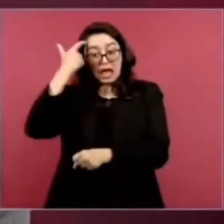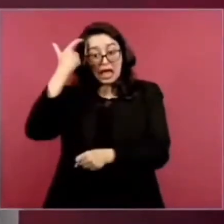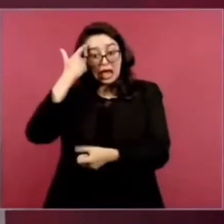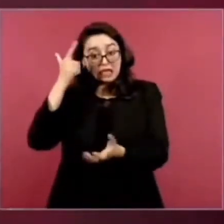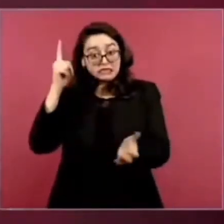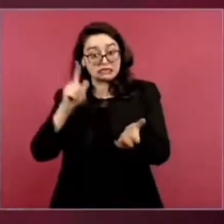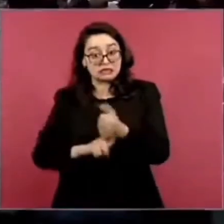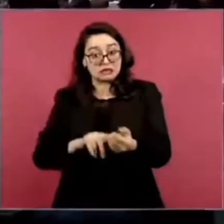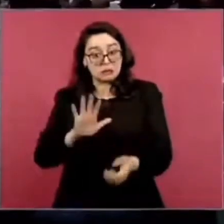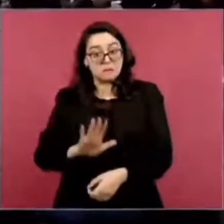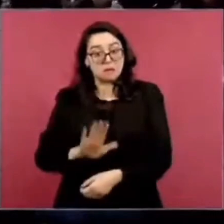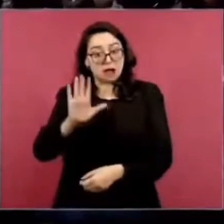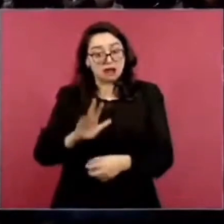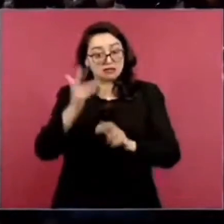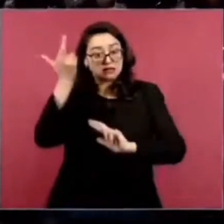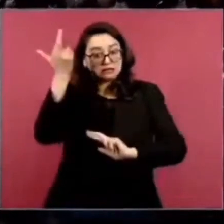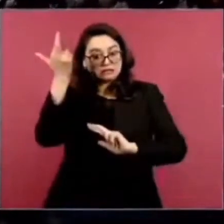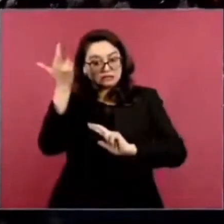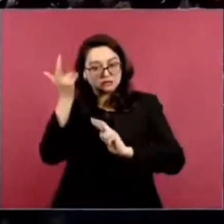conciencias,